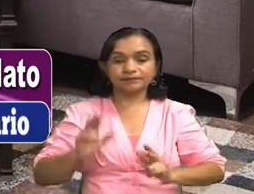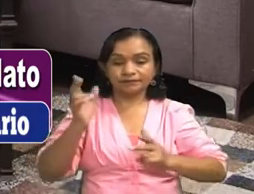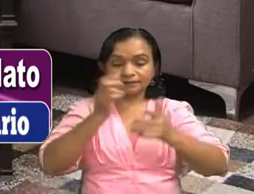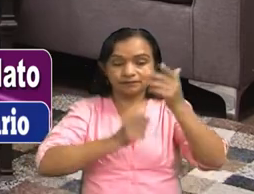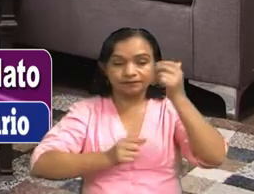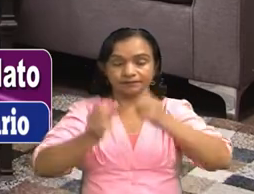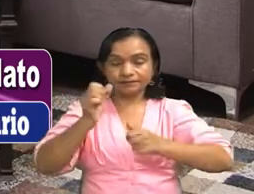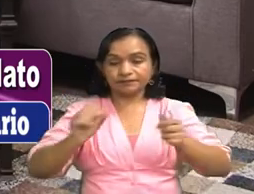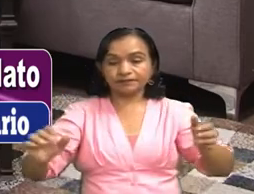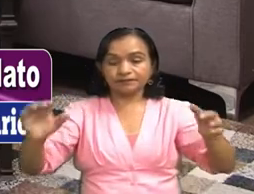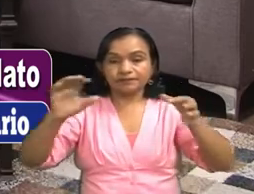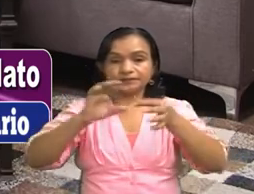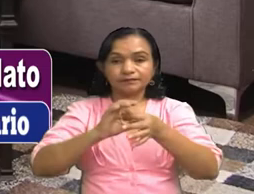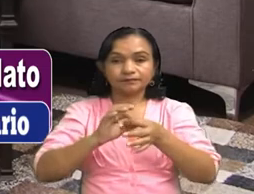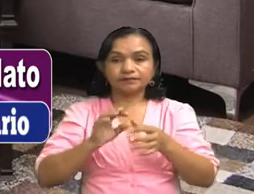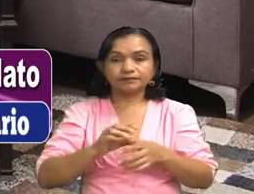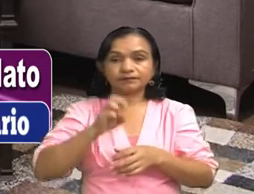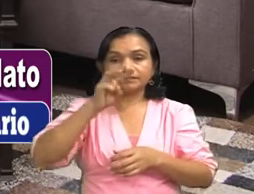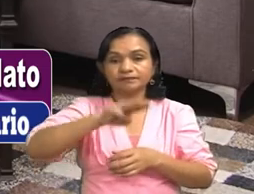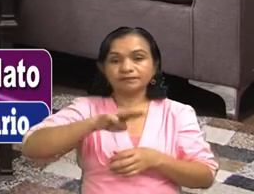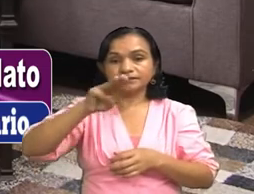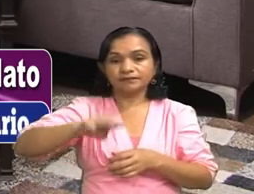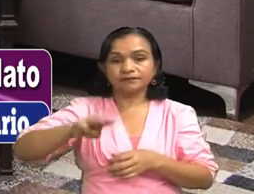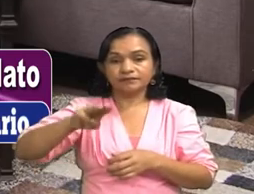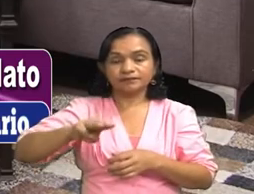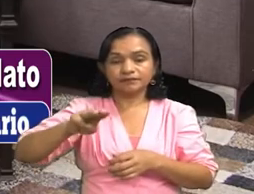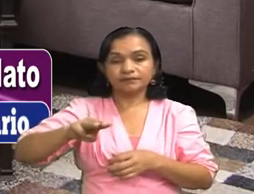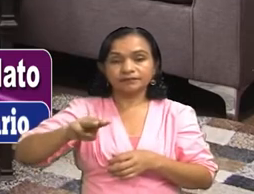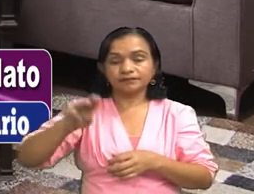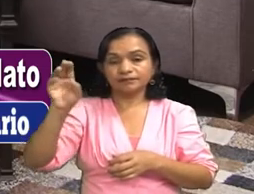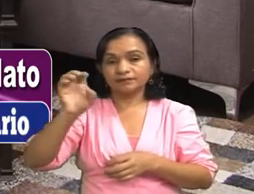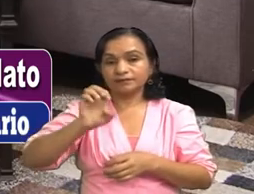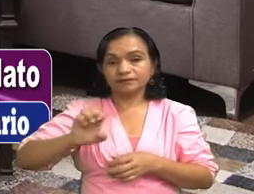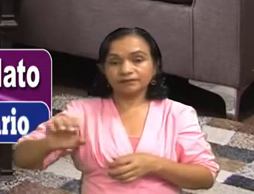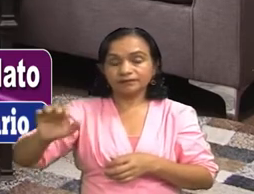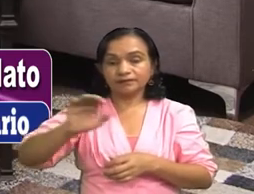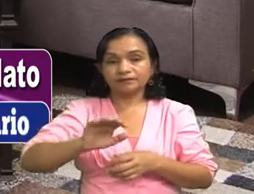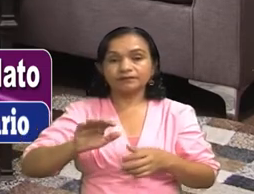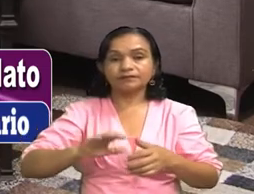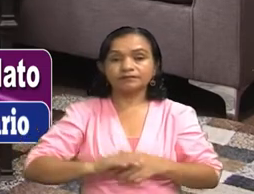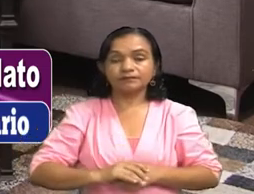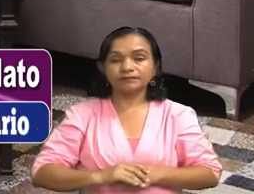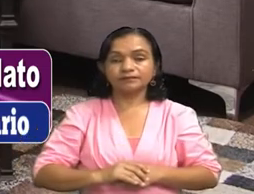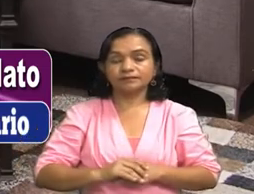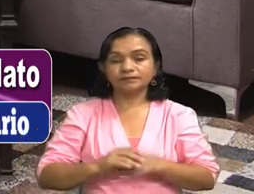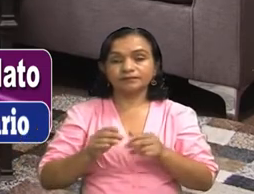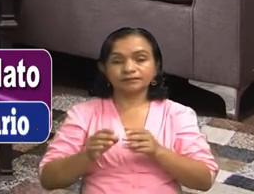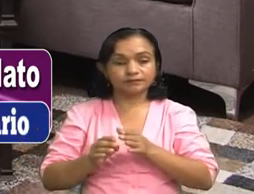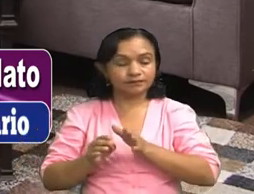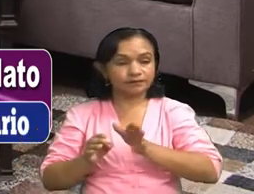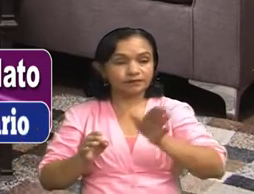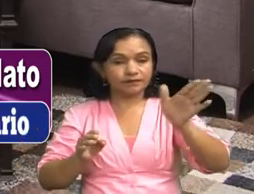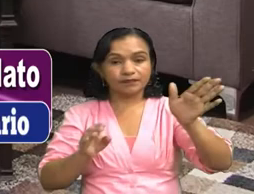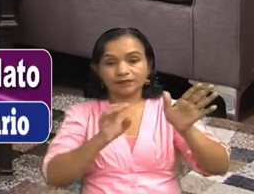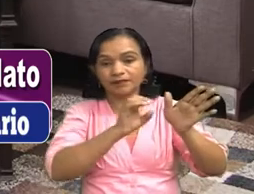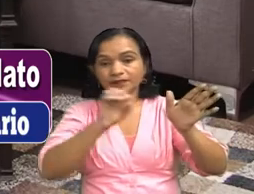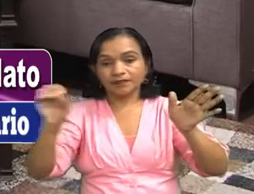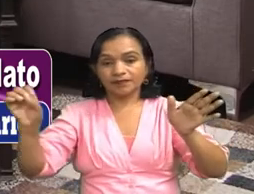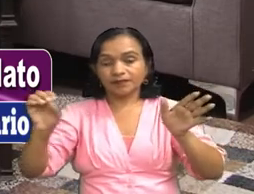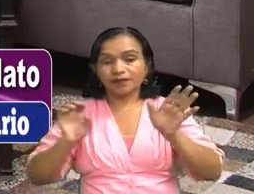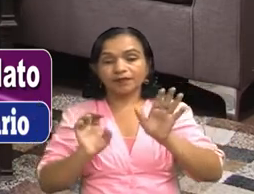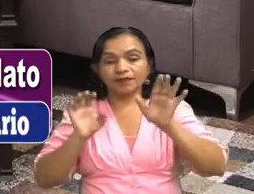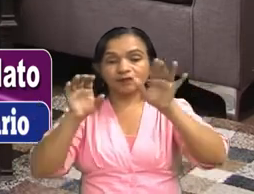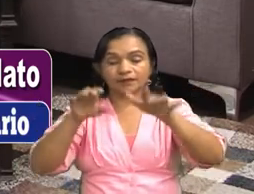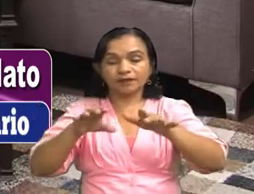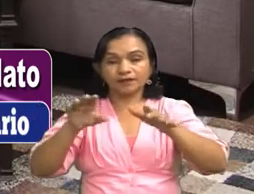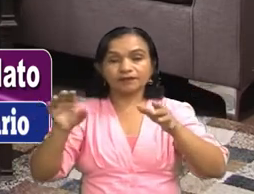ahí. Ok. Matagalpa se traslada sobre la línea Estelí. ¿Para qué lado? Y en Occidente lo tenemos en León